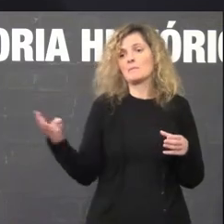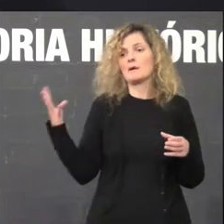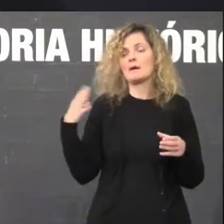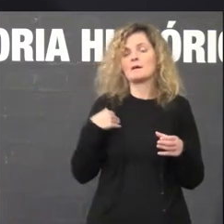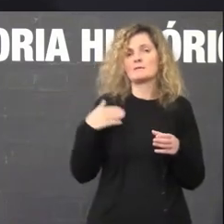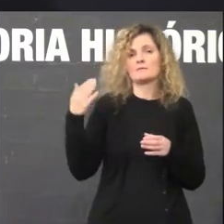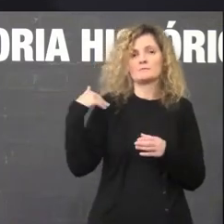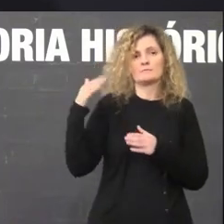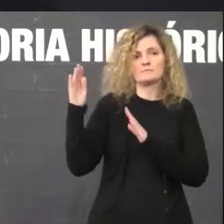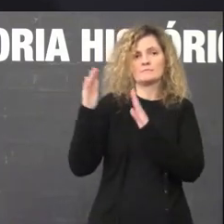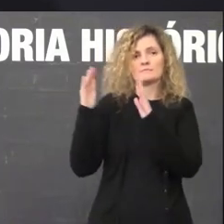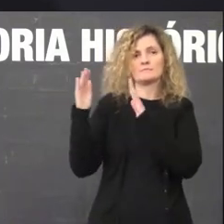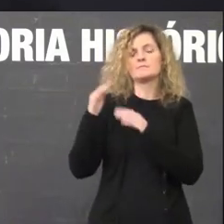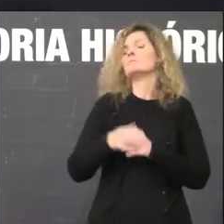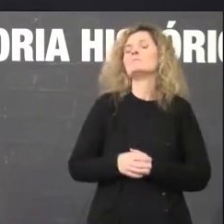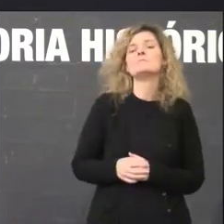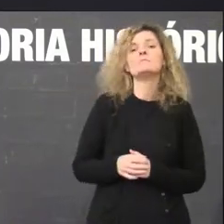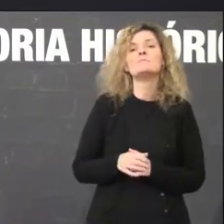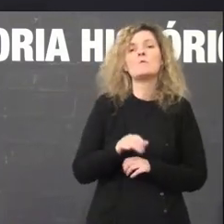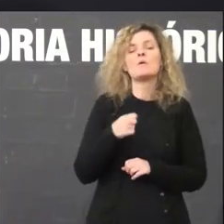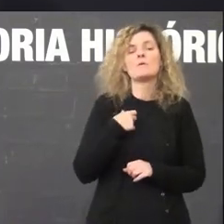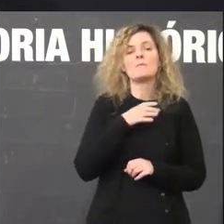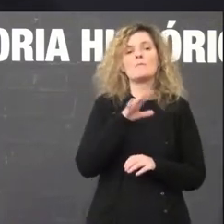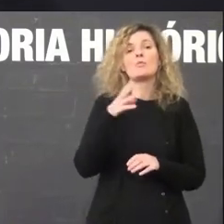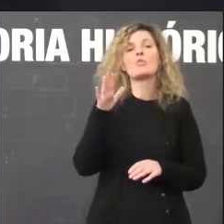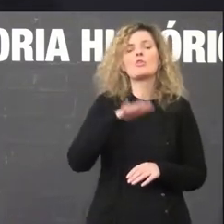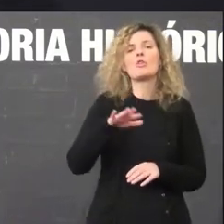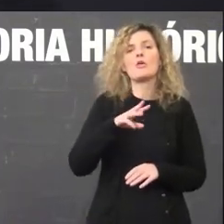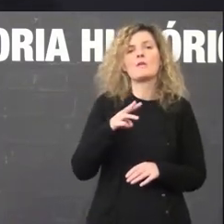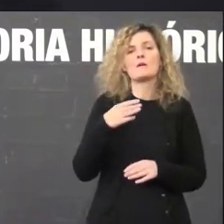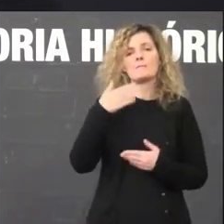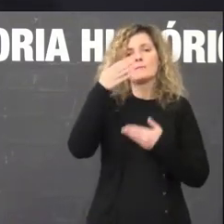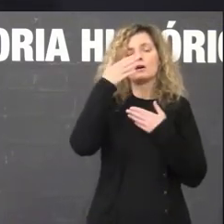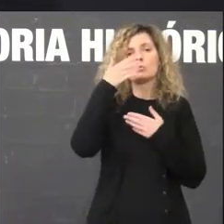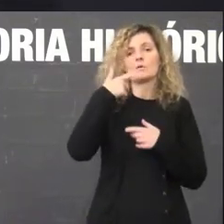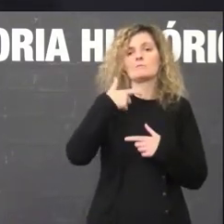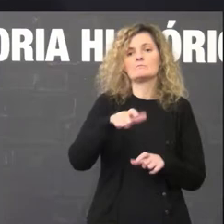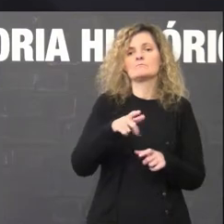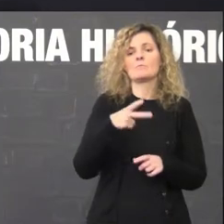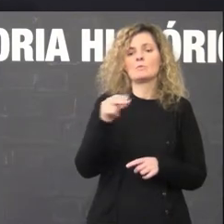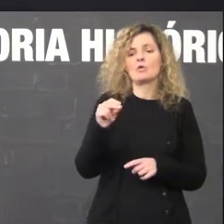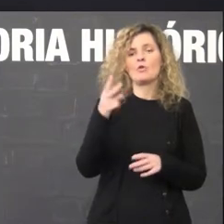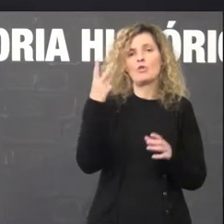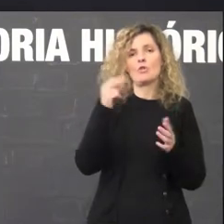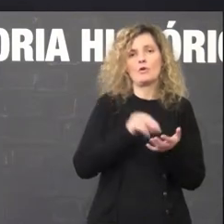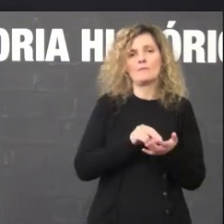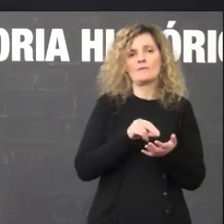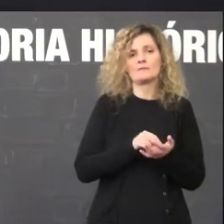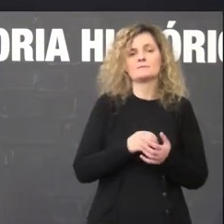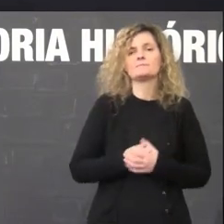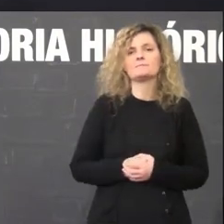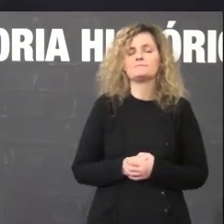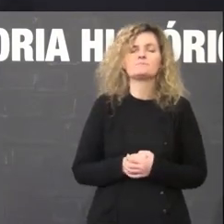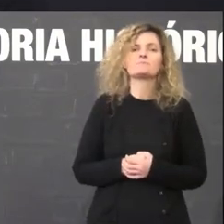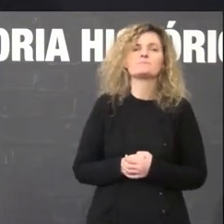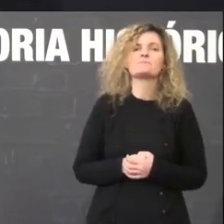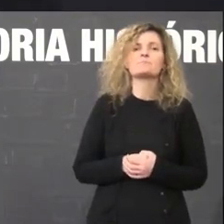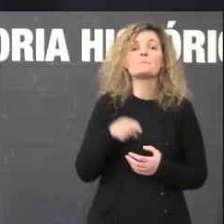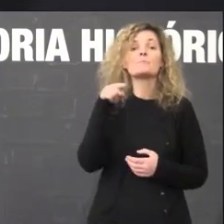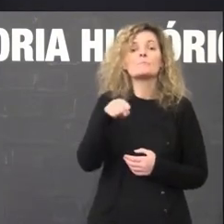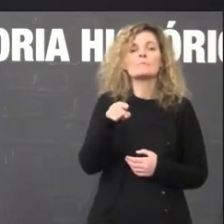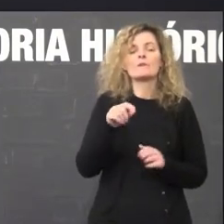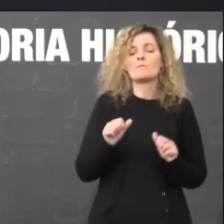entonces no protectorado de Marruecos e por dúas veces lle foi negado a entrada. Pois aí